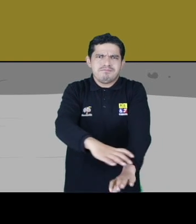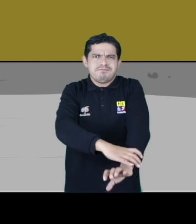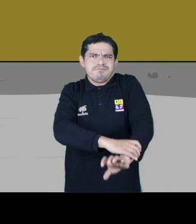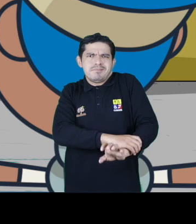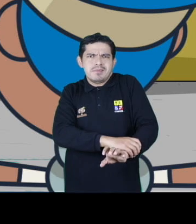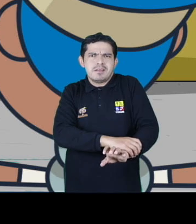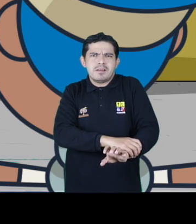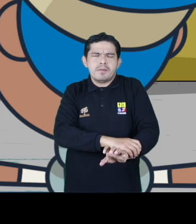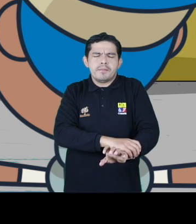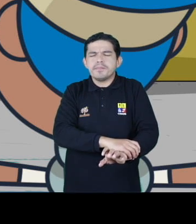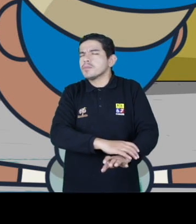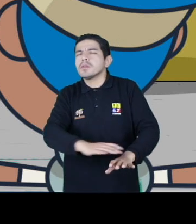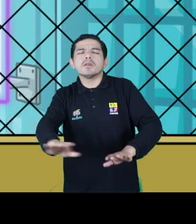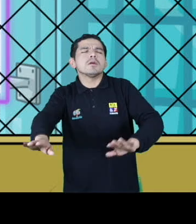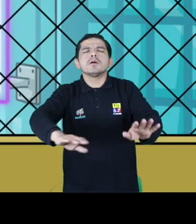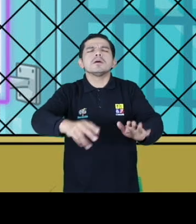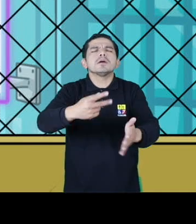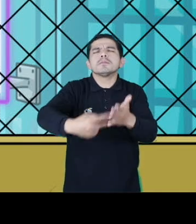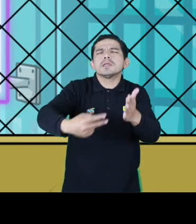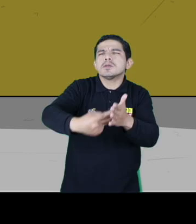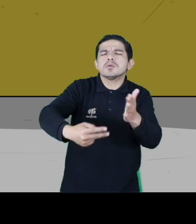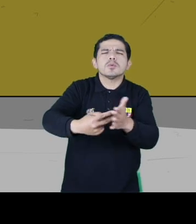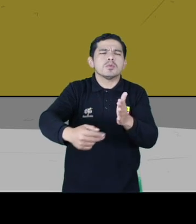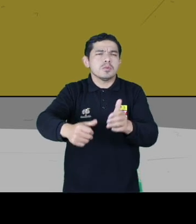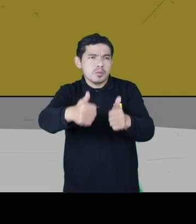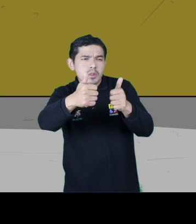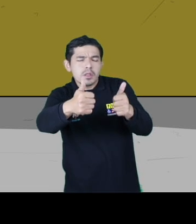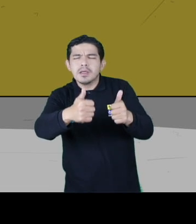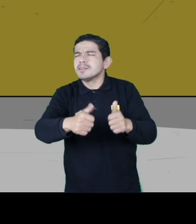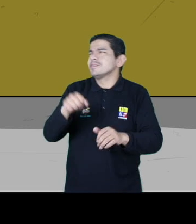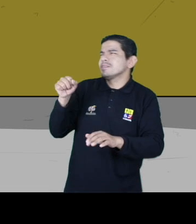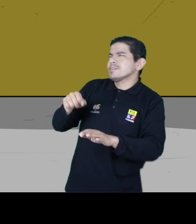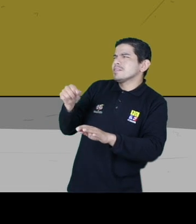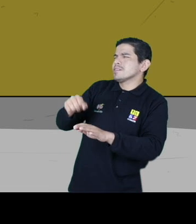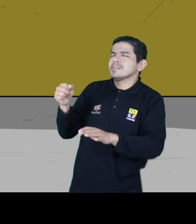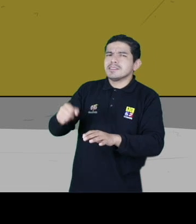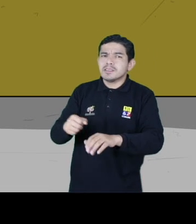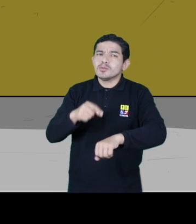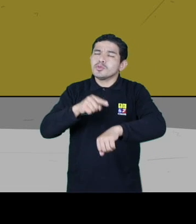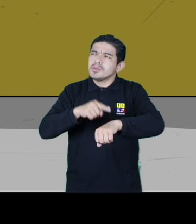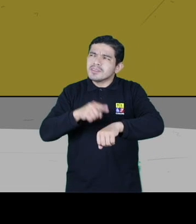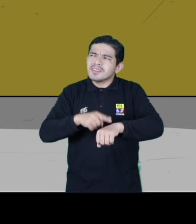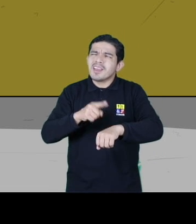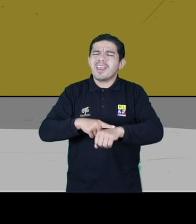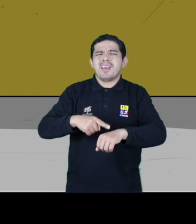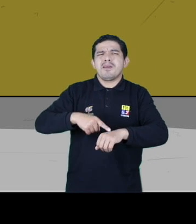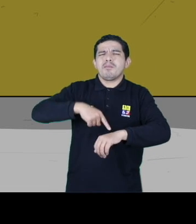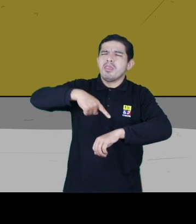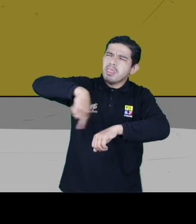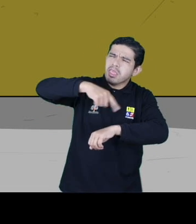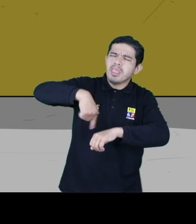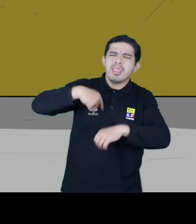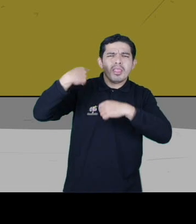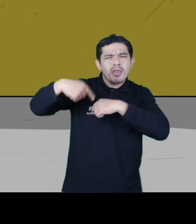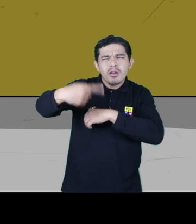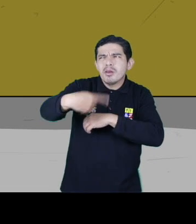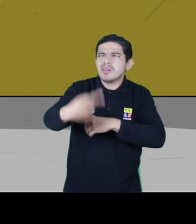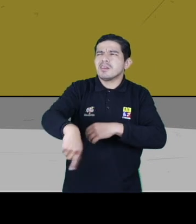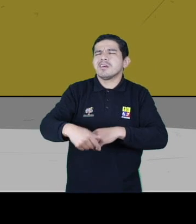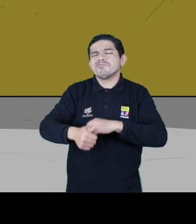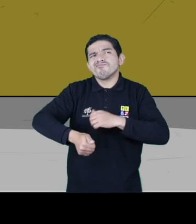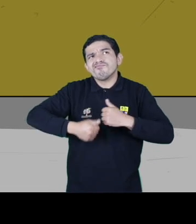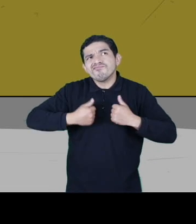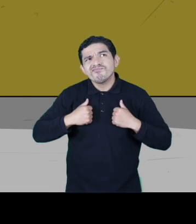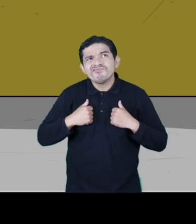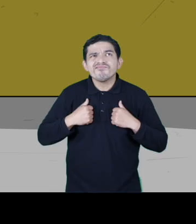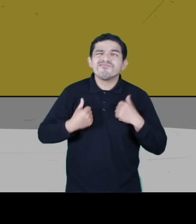¡Ay, no! ¿Qué fue eso, Teo? ¿Te encuentras bien? ¡Sí, Flora! Tanto tiempo sin moverme ha oxidado mi prótesis. ¿No te olvidas de